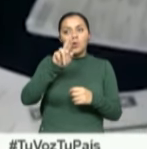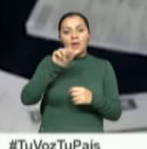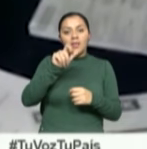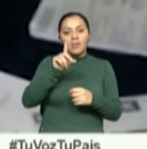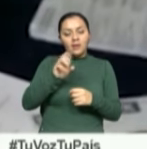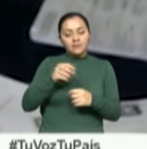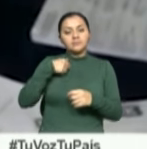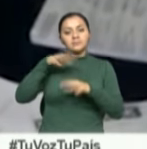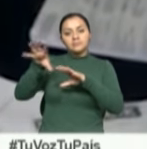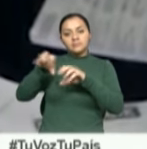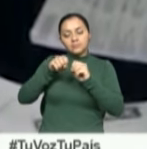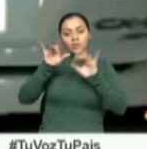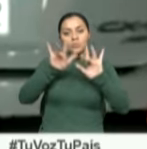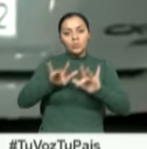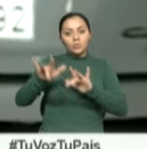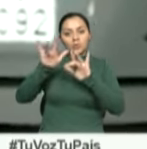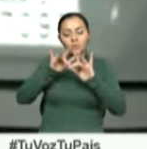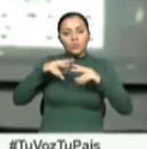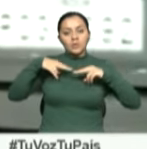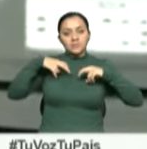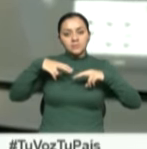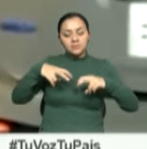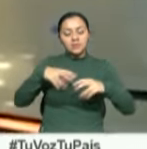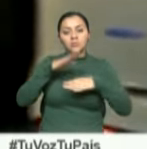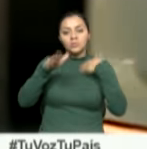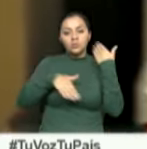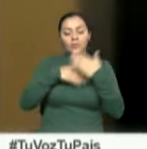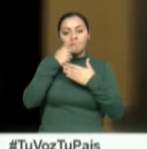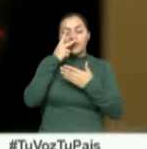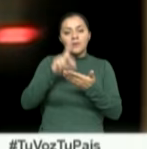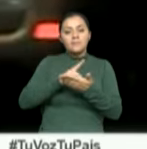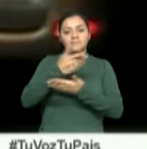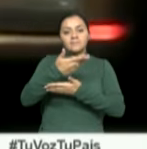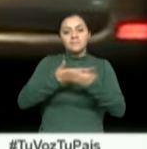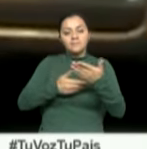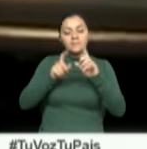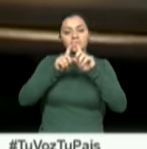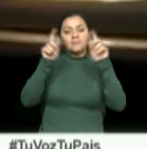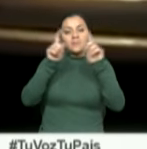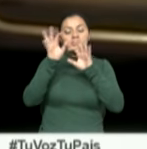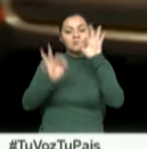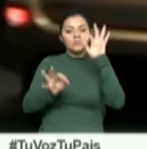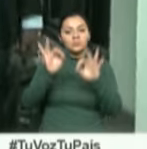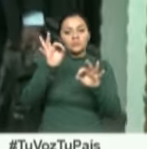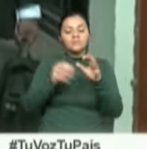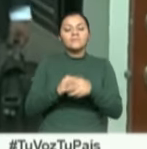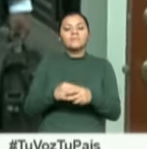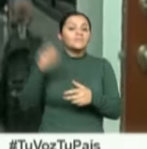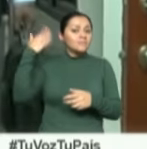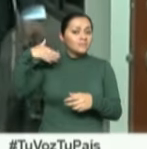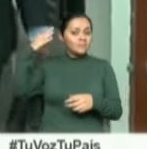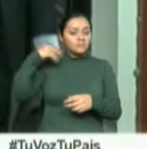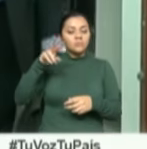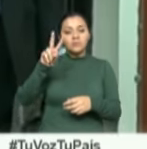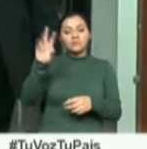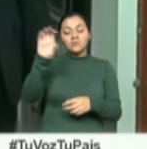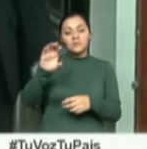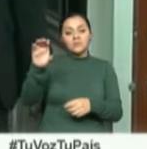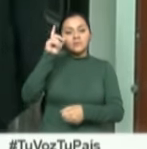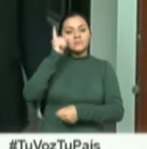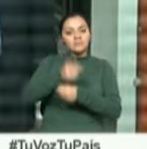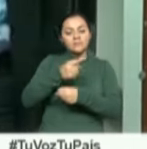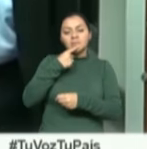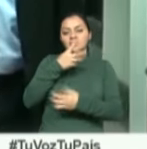incautaron computadoras, archivos digitales, físicos y documentación de las compañías jurídicas. El pasado 2 de enero, un juez dictó